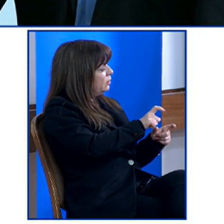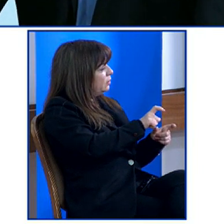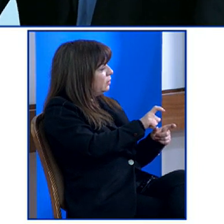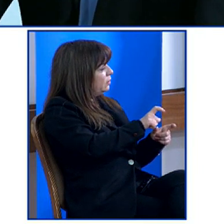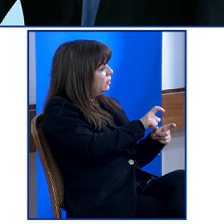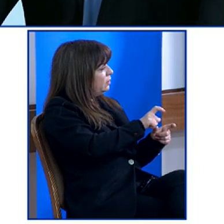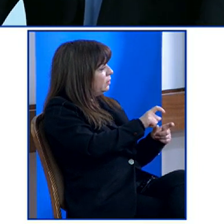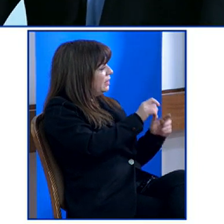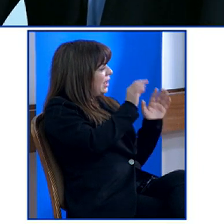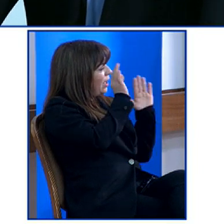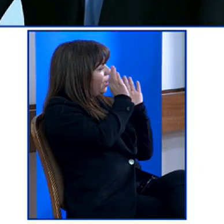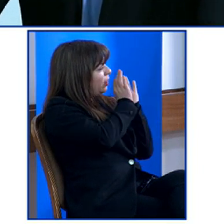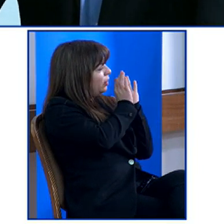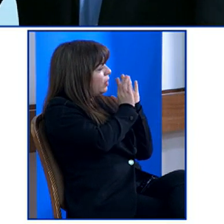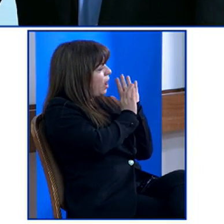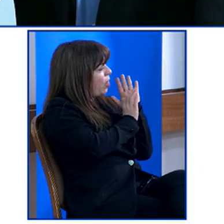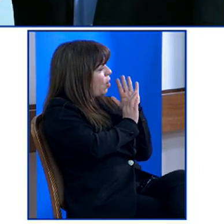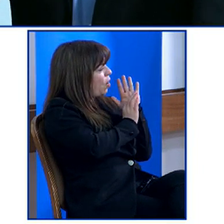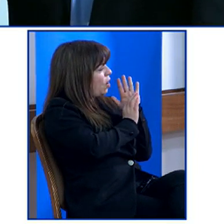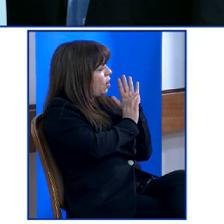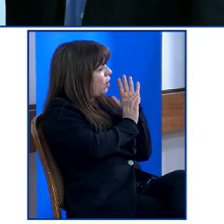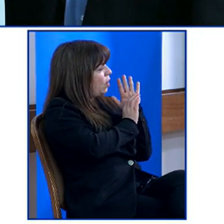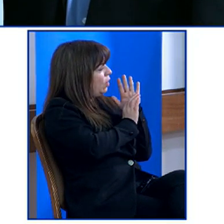indicador de